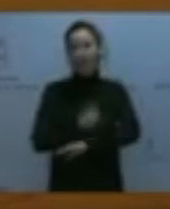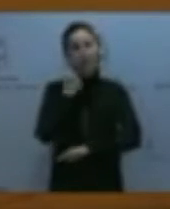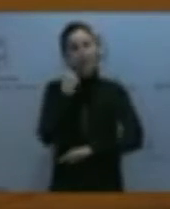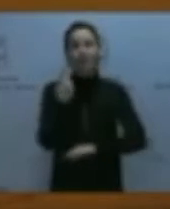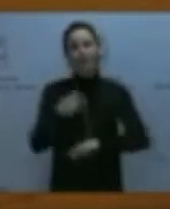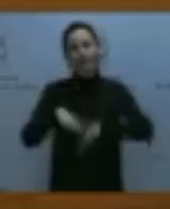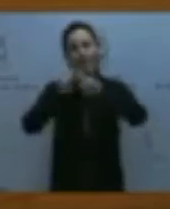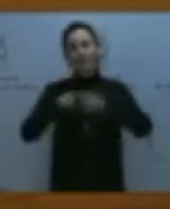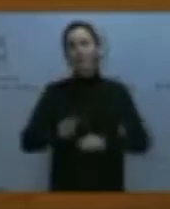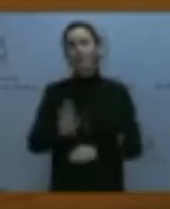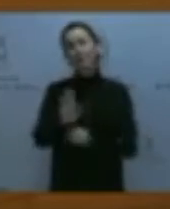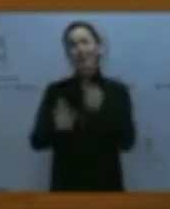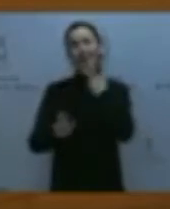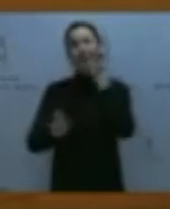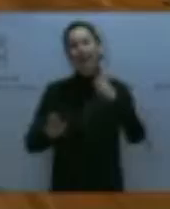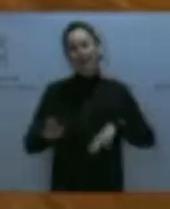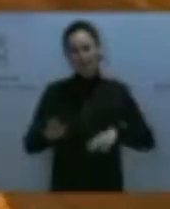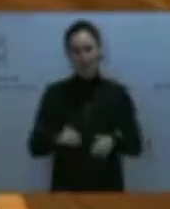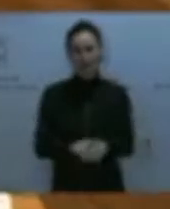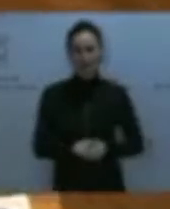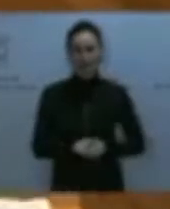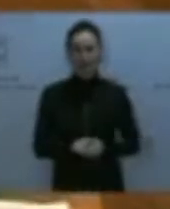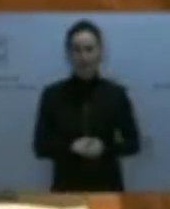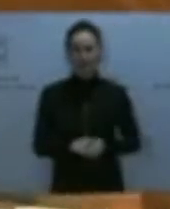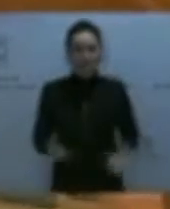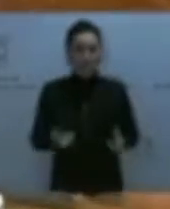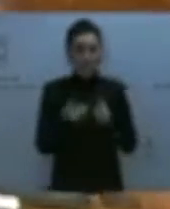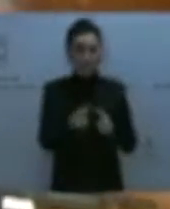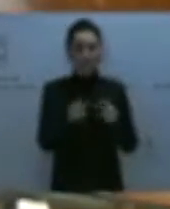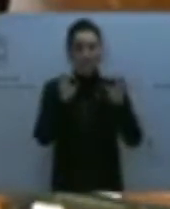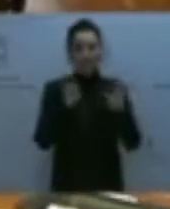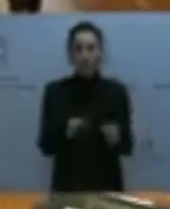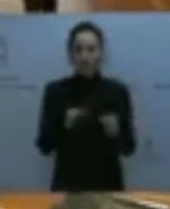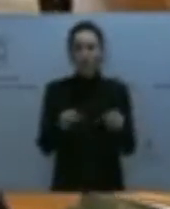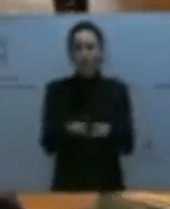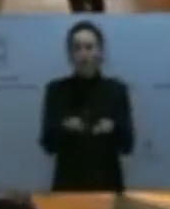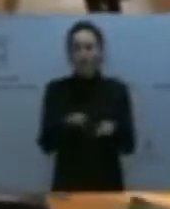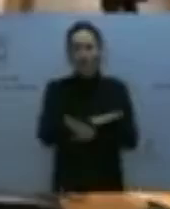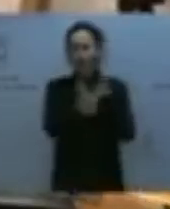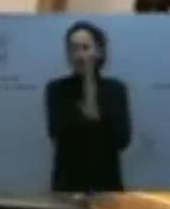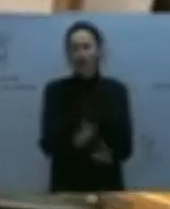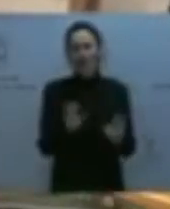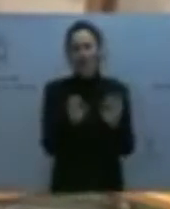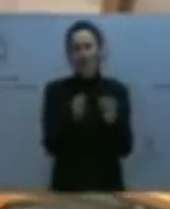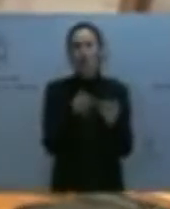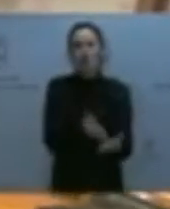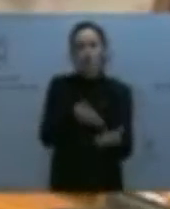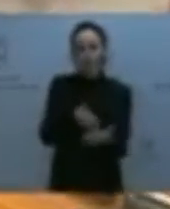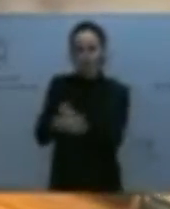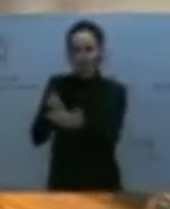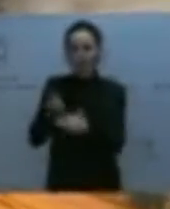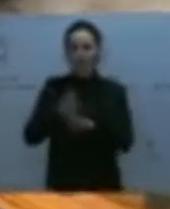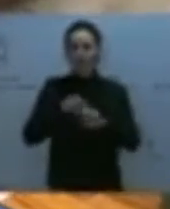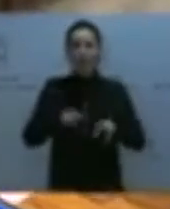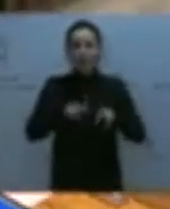propia representación pesquera. El sector está afectado por la acumulación monumental, además de atascos en la aplicación de